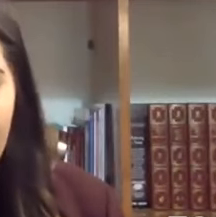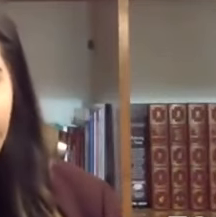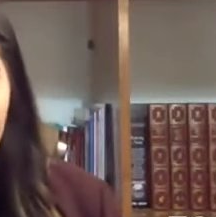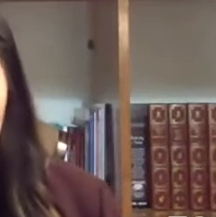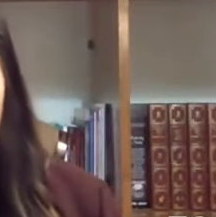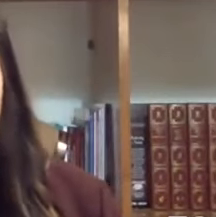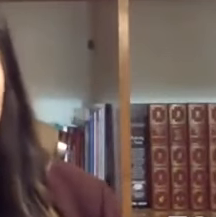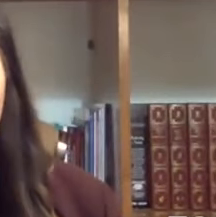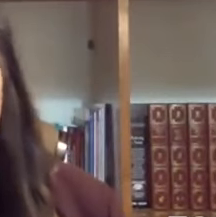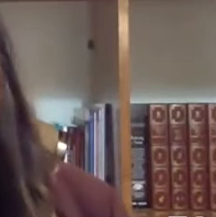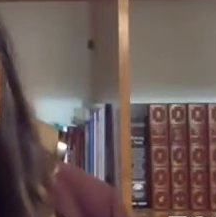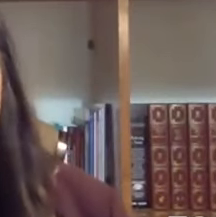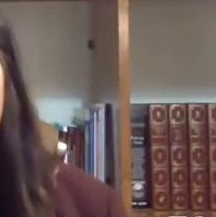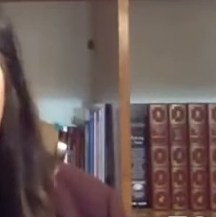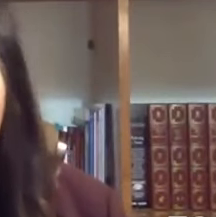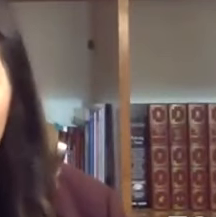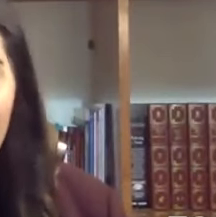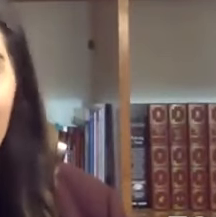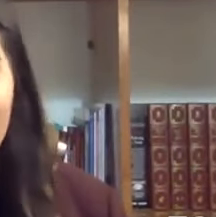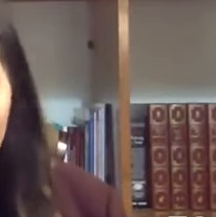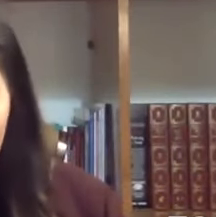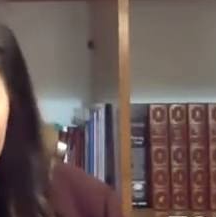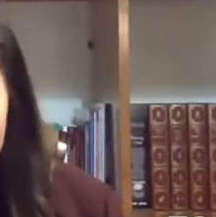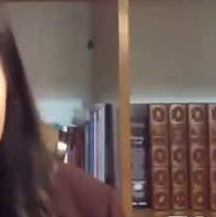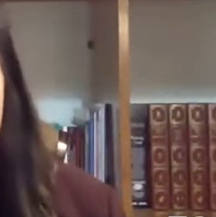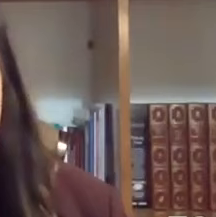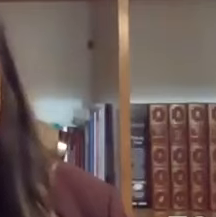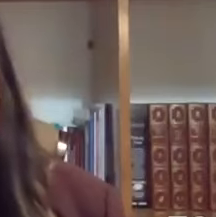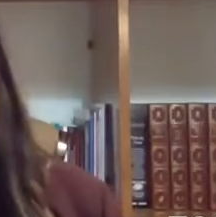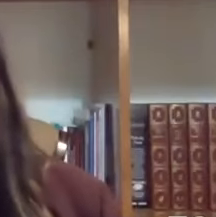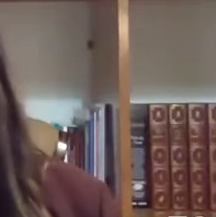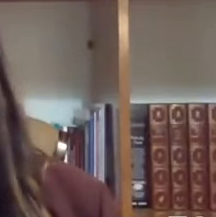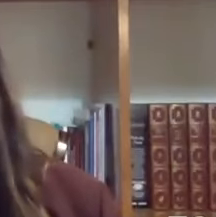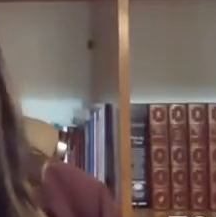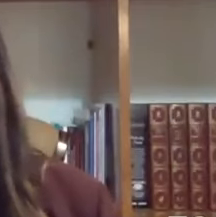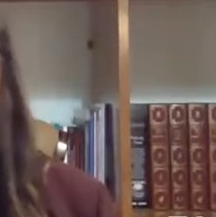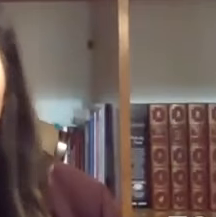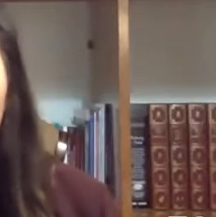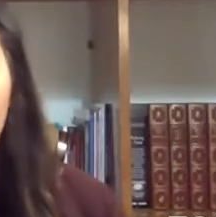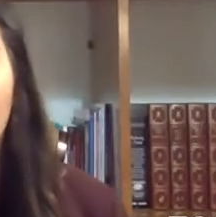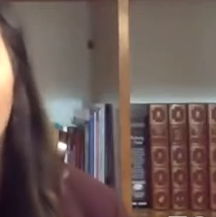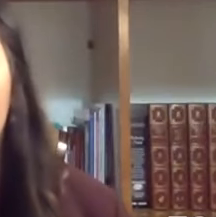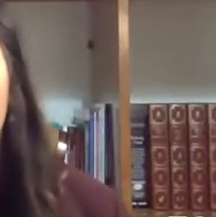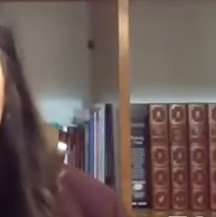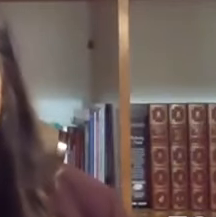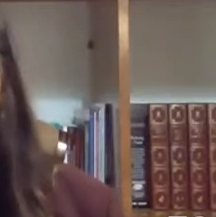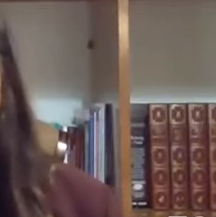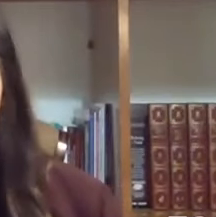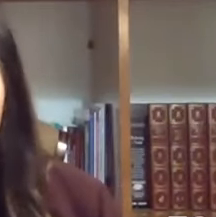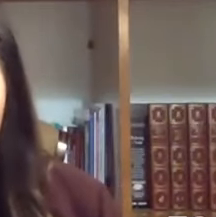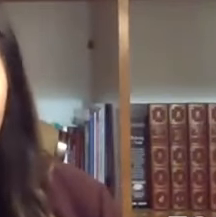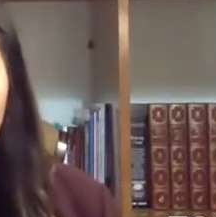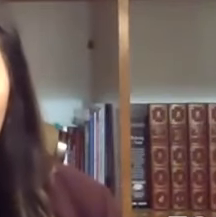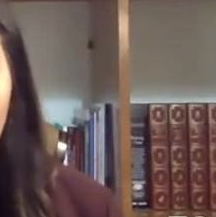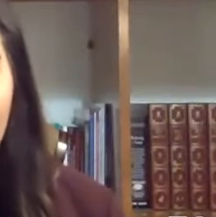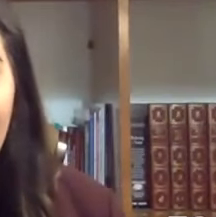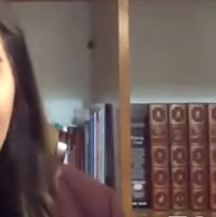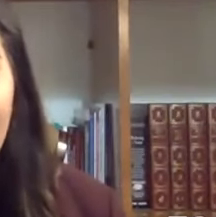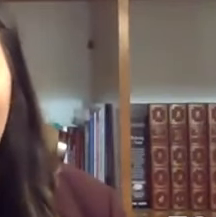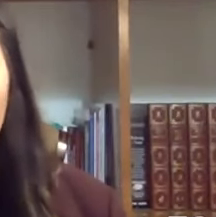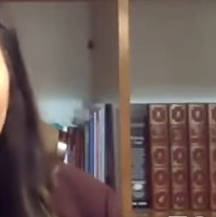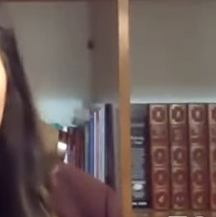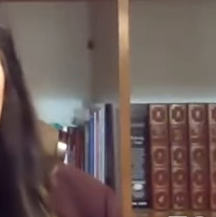discriminación asumió un protagonismo clave en nuestro país, y esto se reflejó, por supuesto, en los criterios de la Suprema